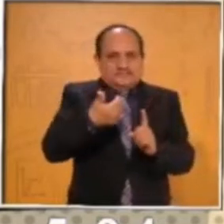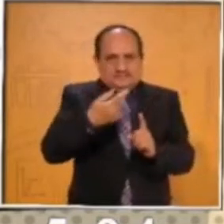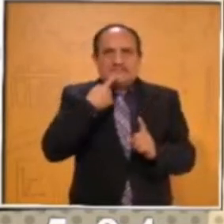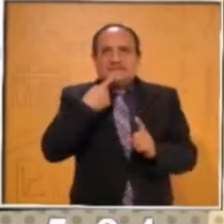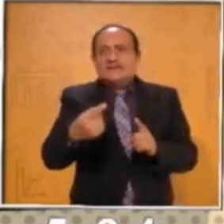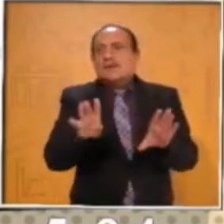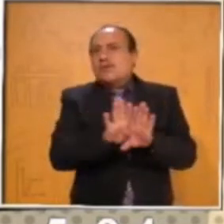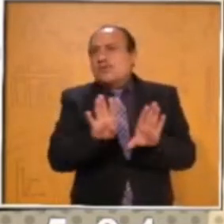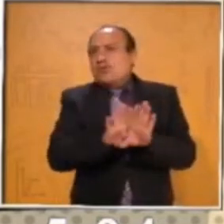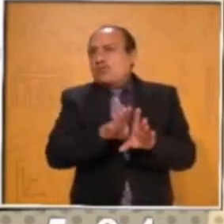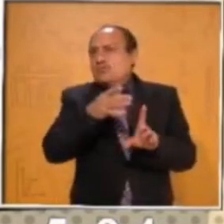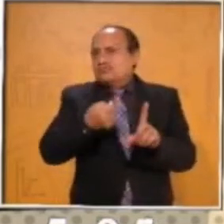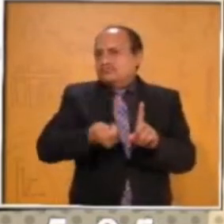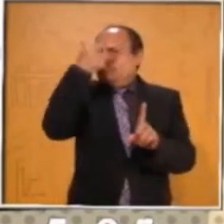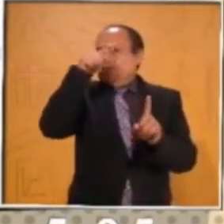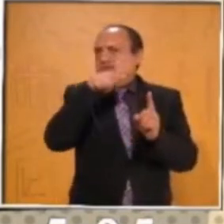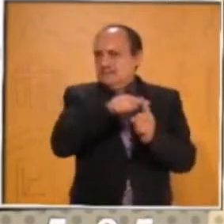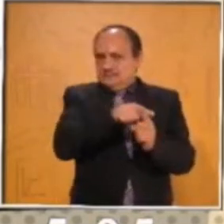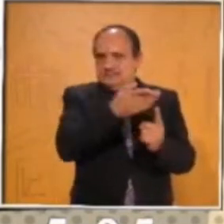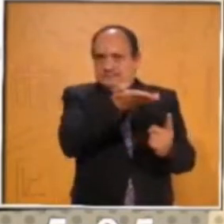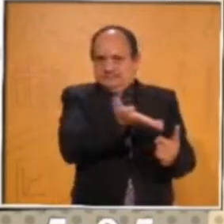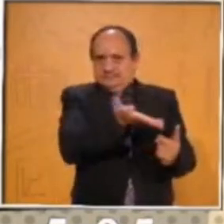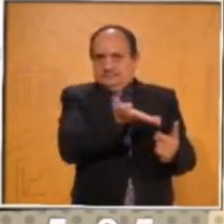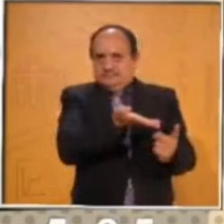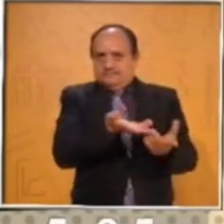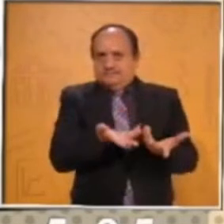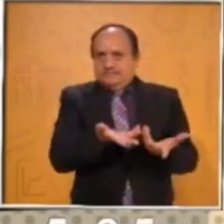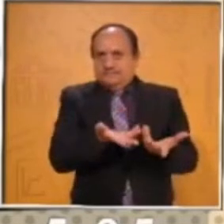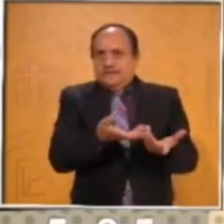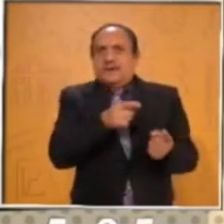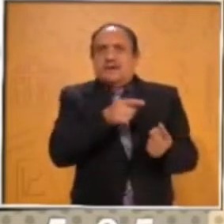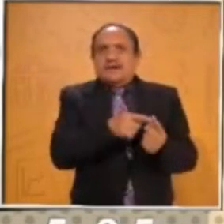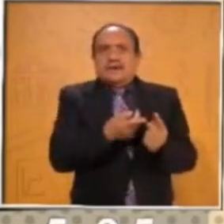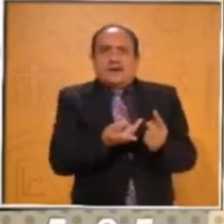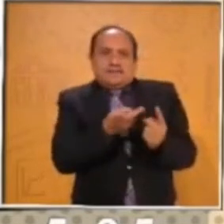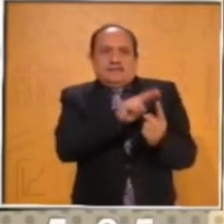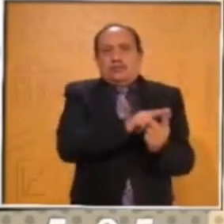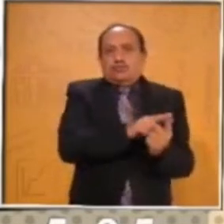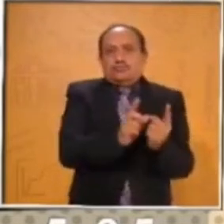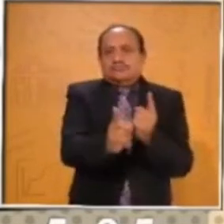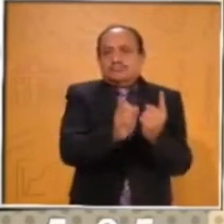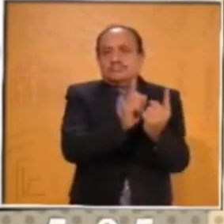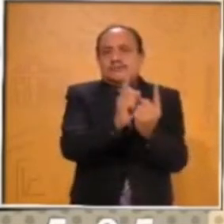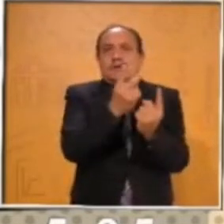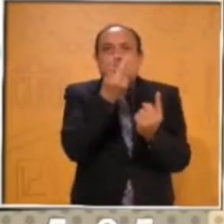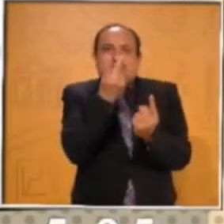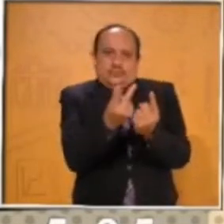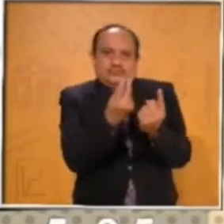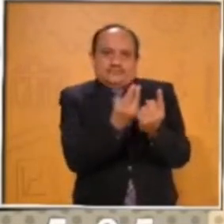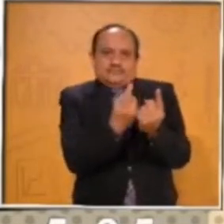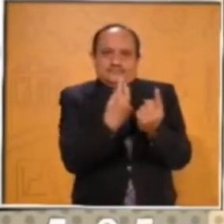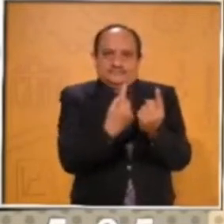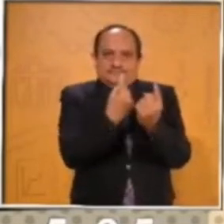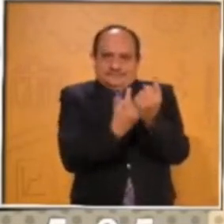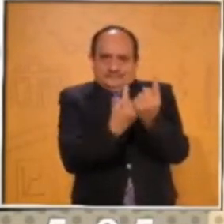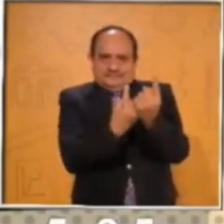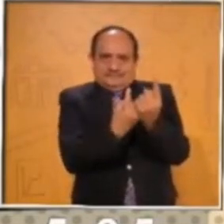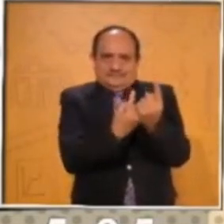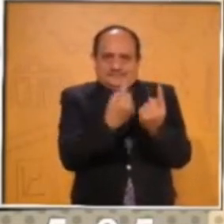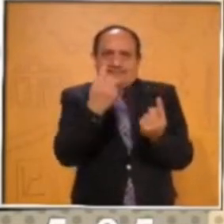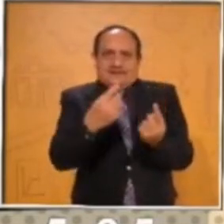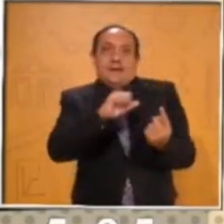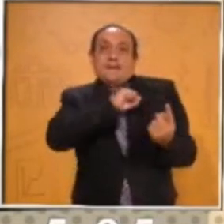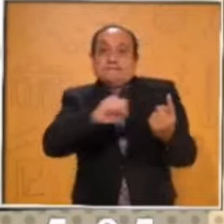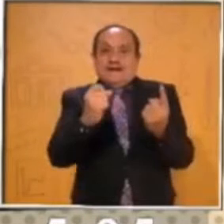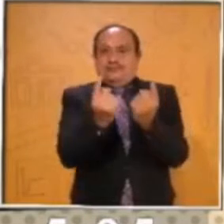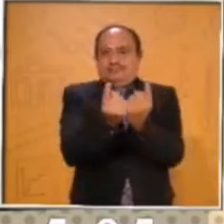mencionar como principal a el antagonista. ¿Quién es el antagonista? Ahora sí, como lo conocemos, el malo